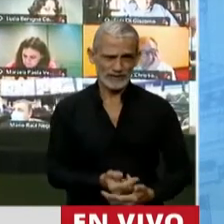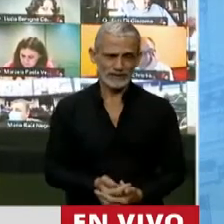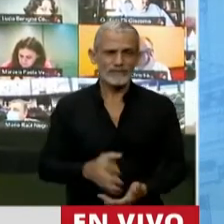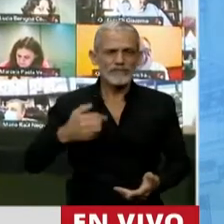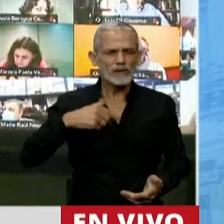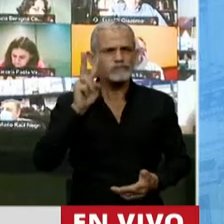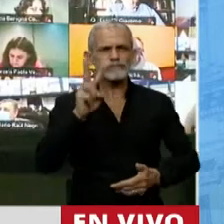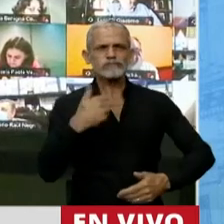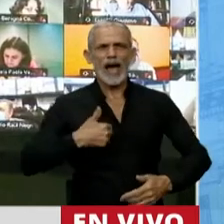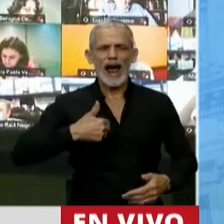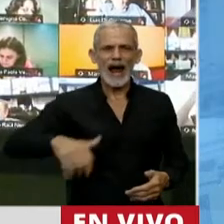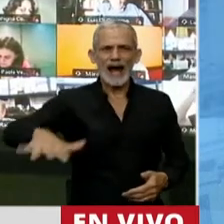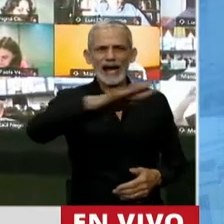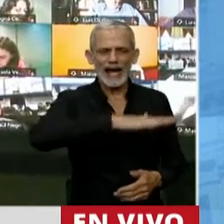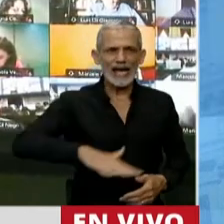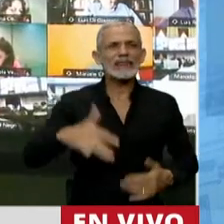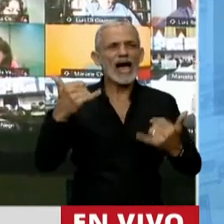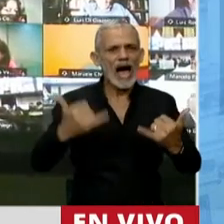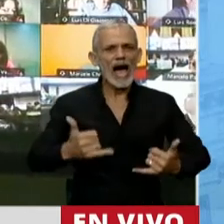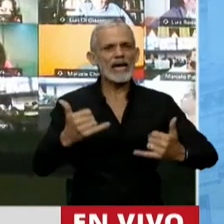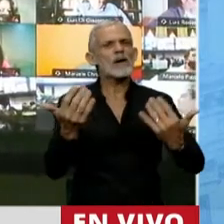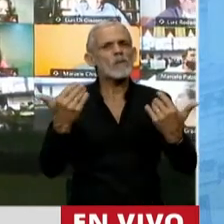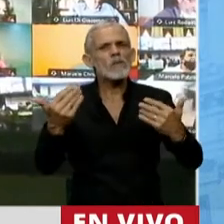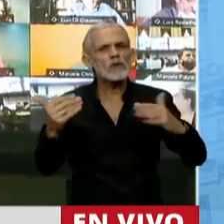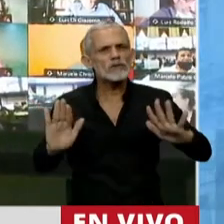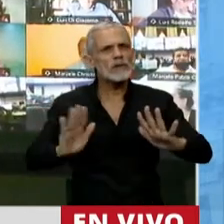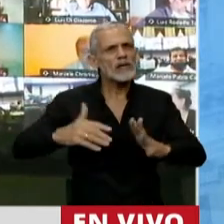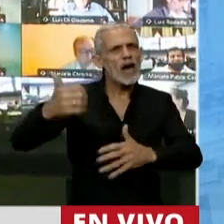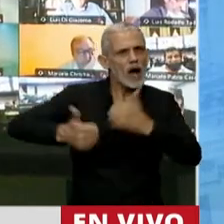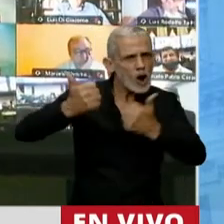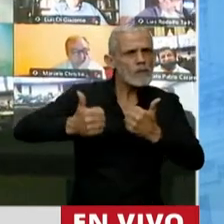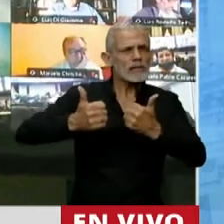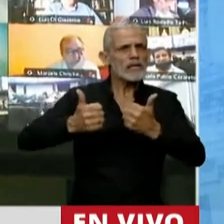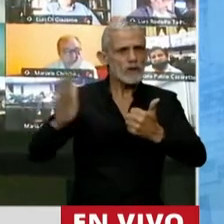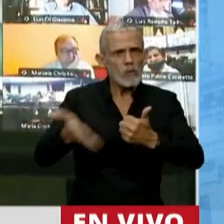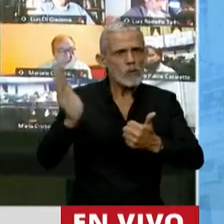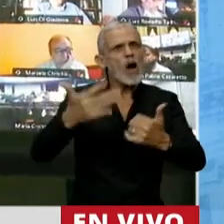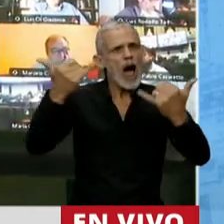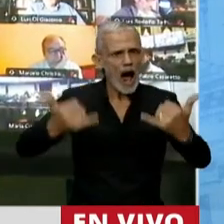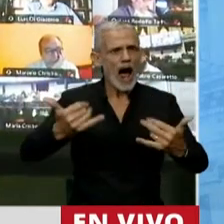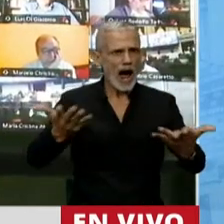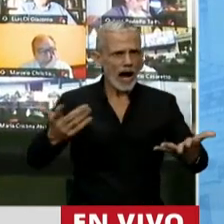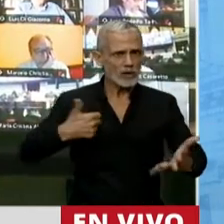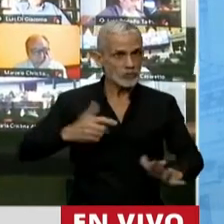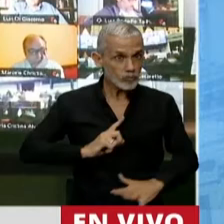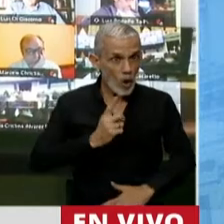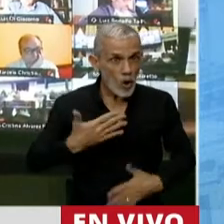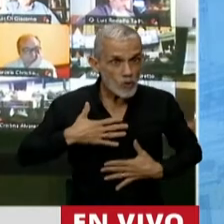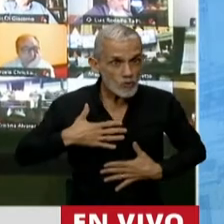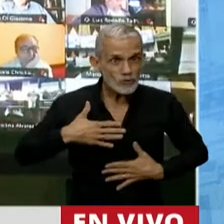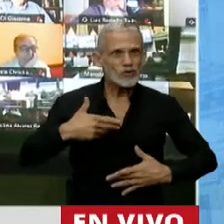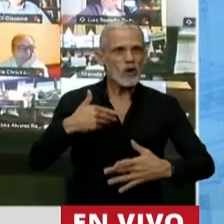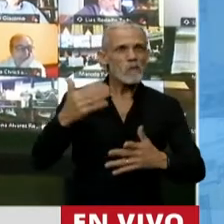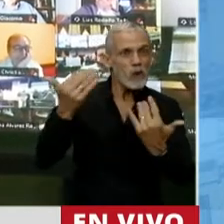yo veo que la Argentina tiene capacidades competitivas y productivas. Y me enorgullezco que